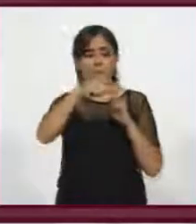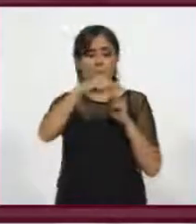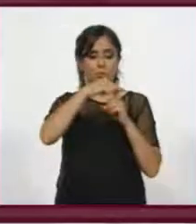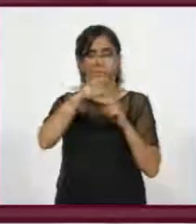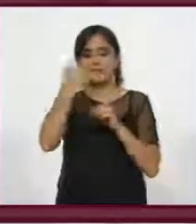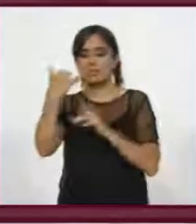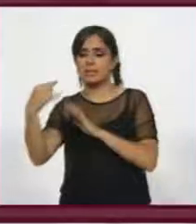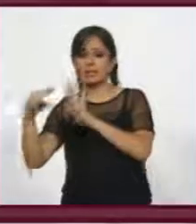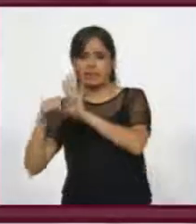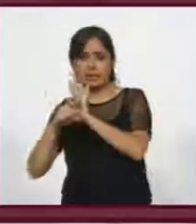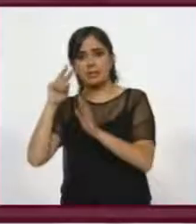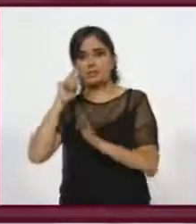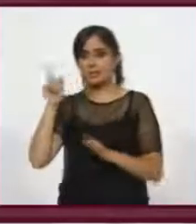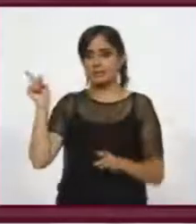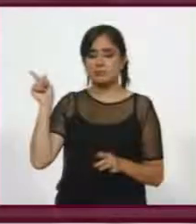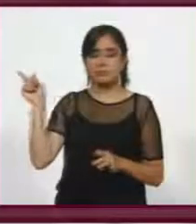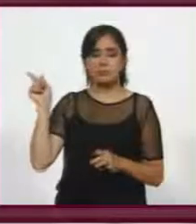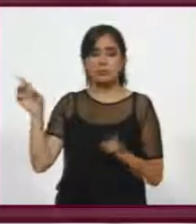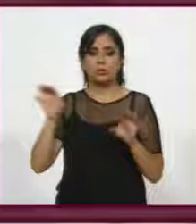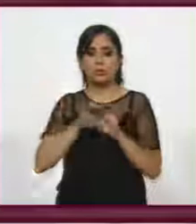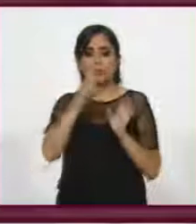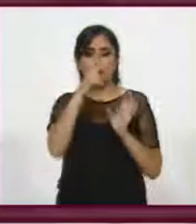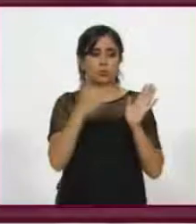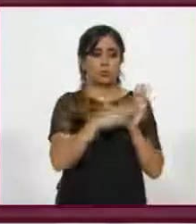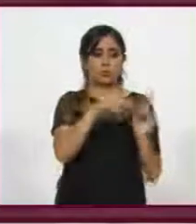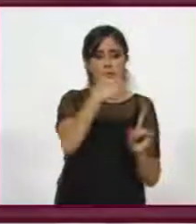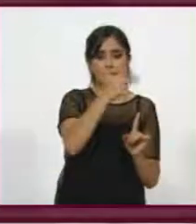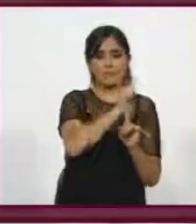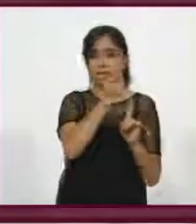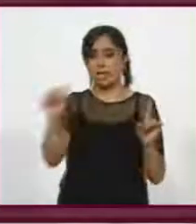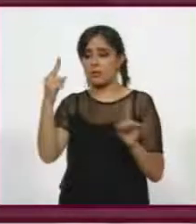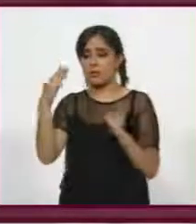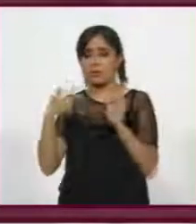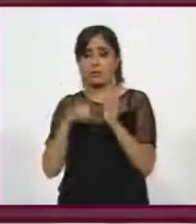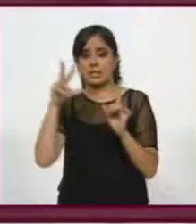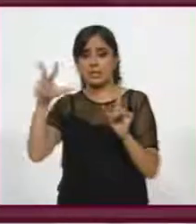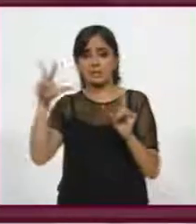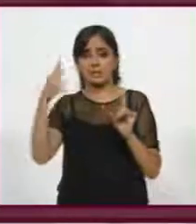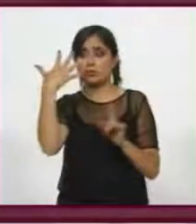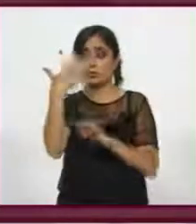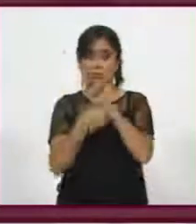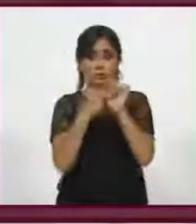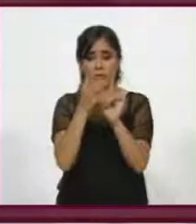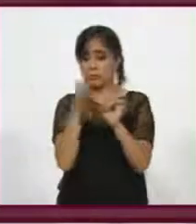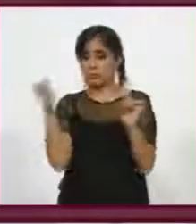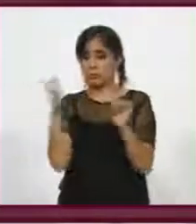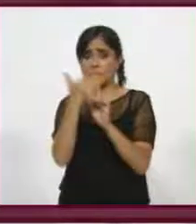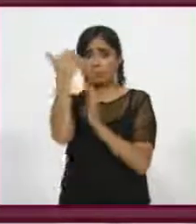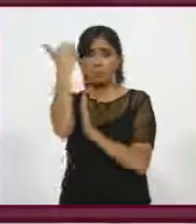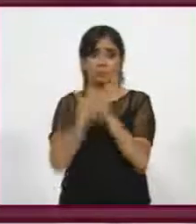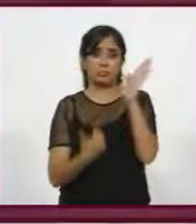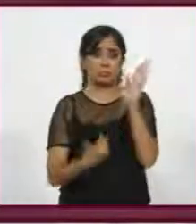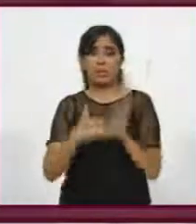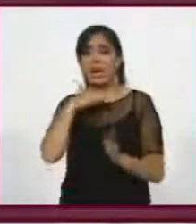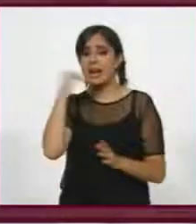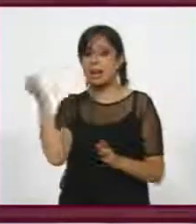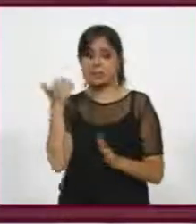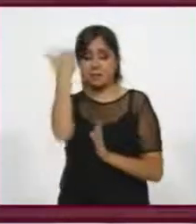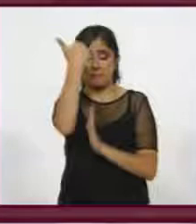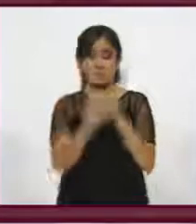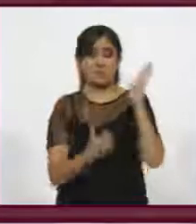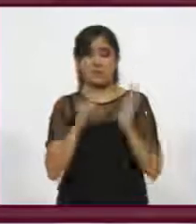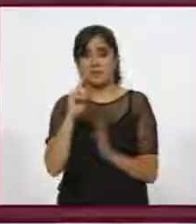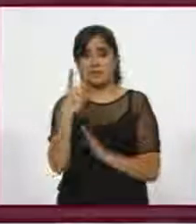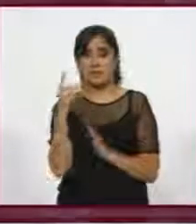caída de este indicador de 2013 a 2018 en 5 años. En Alemania es una caída de